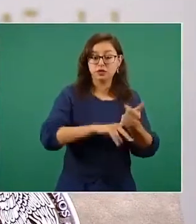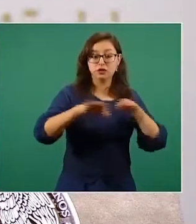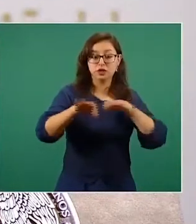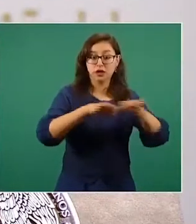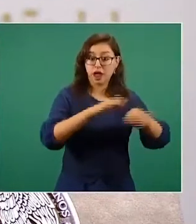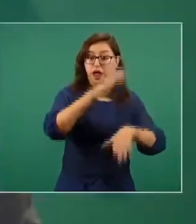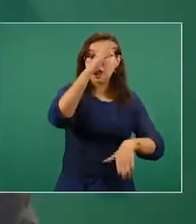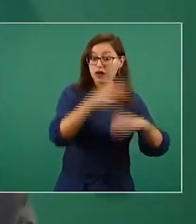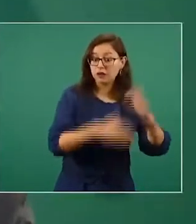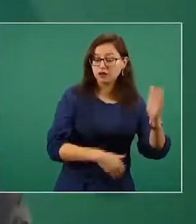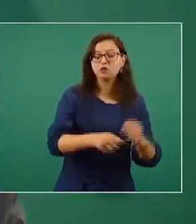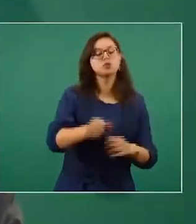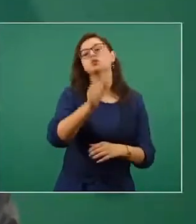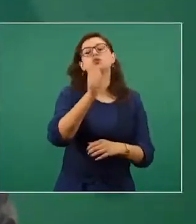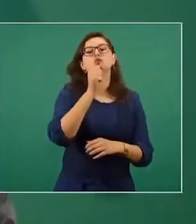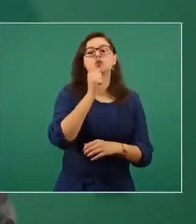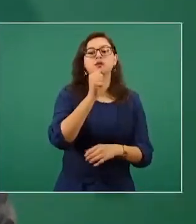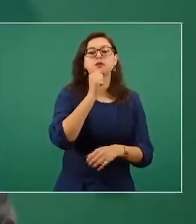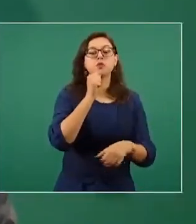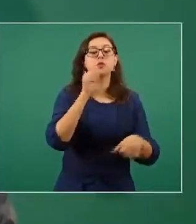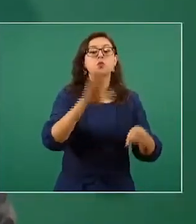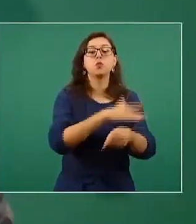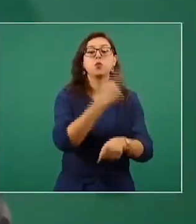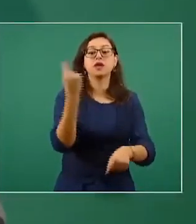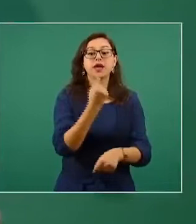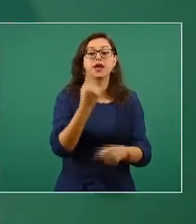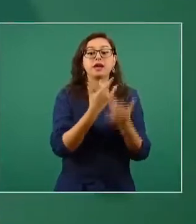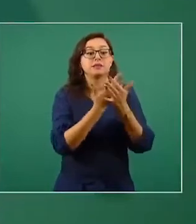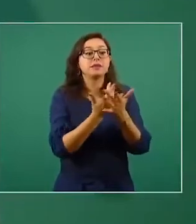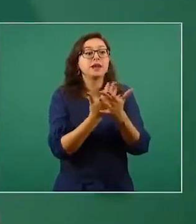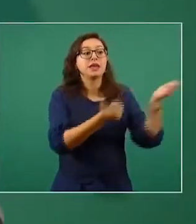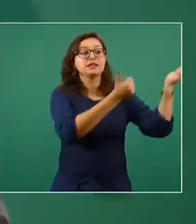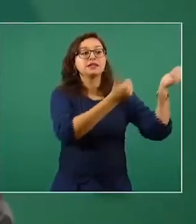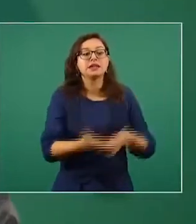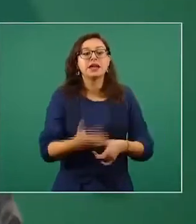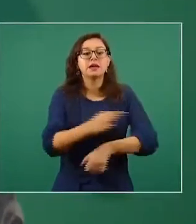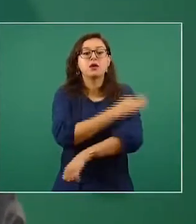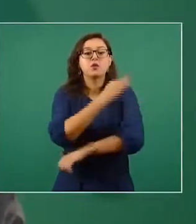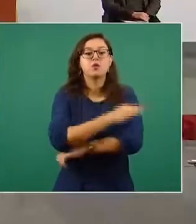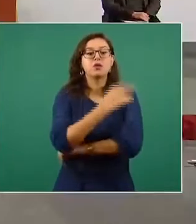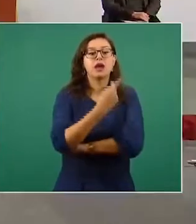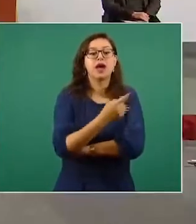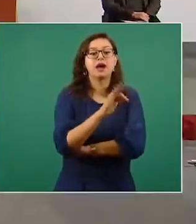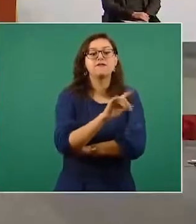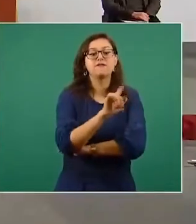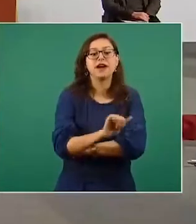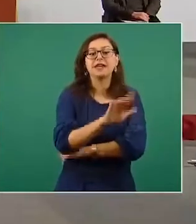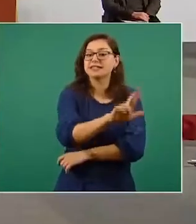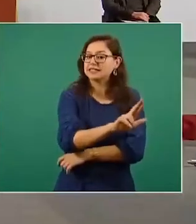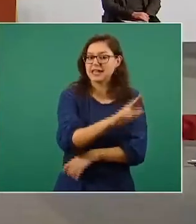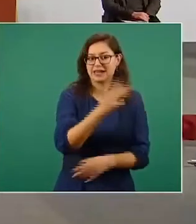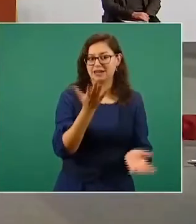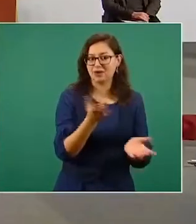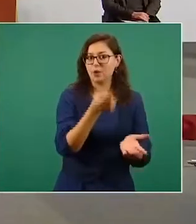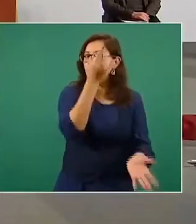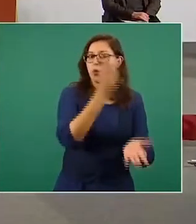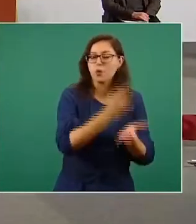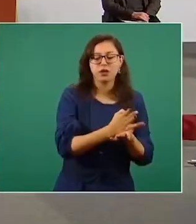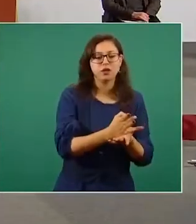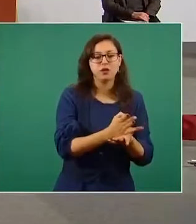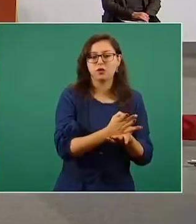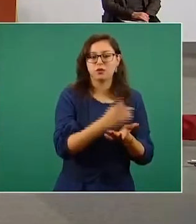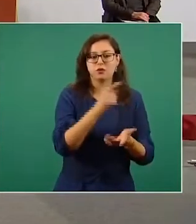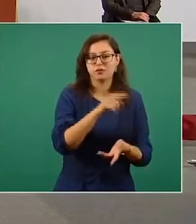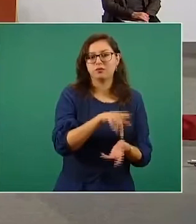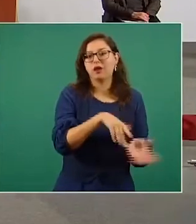específicamente con el uso de la vacuna Pfizer-BioNTech, la de personal de salud. Y en este momento estamos